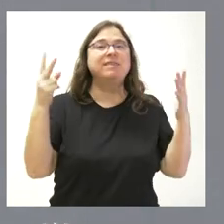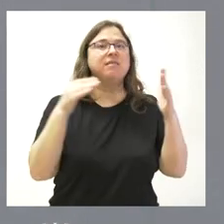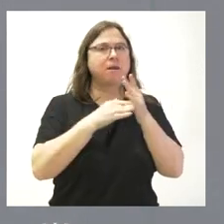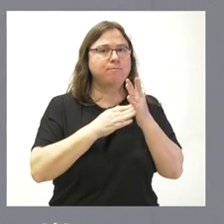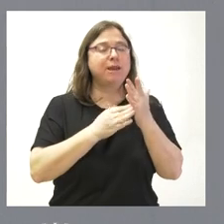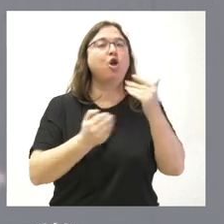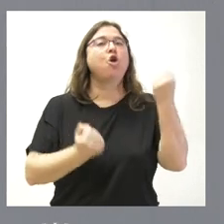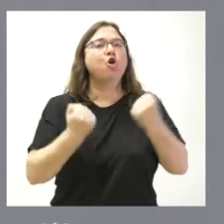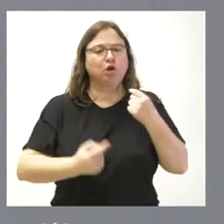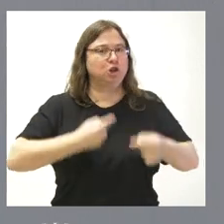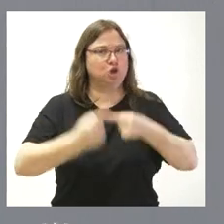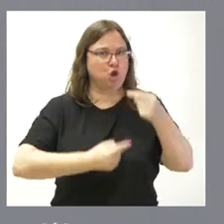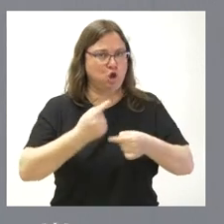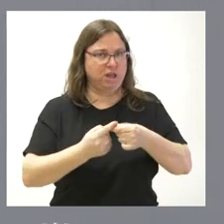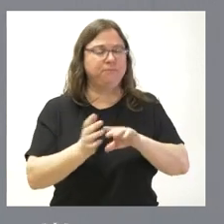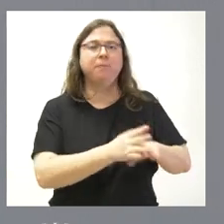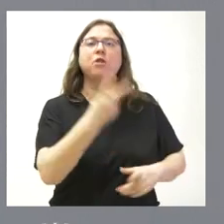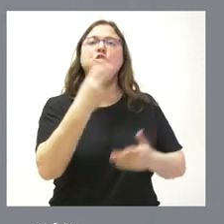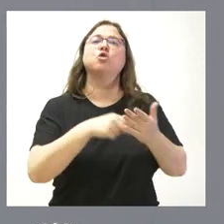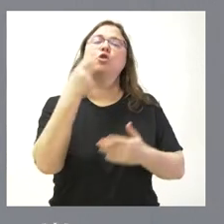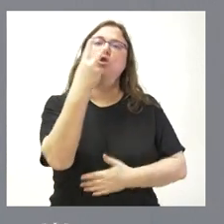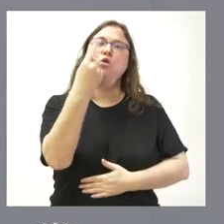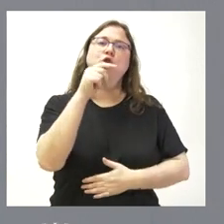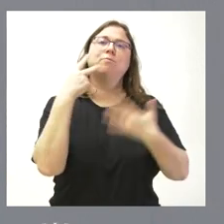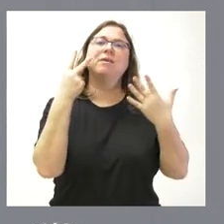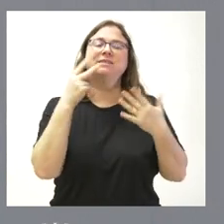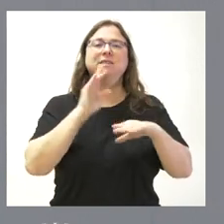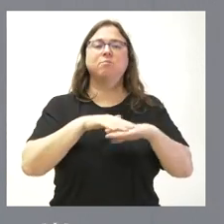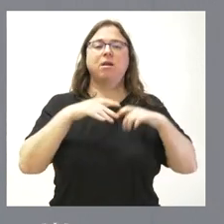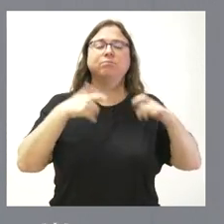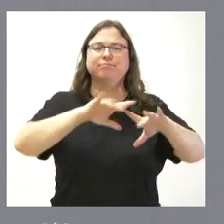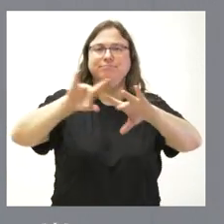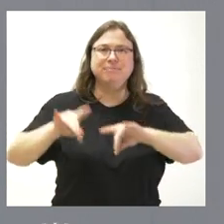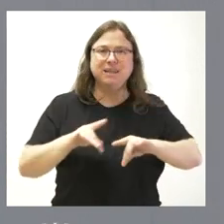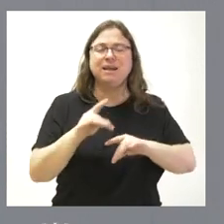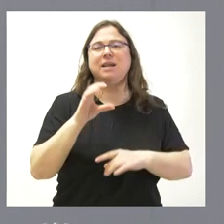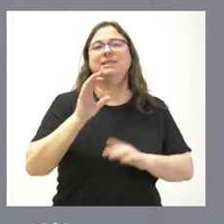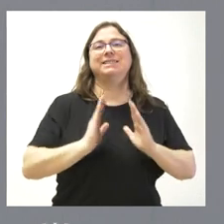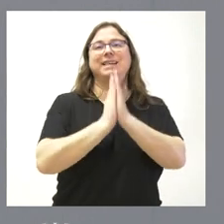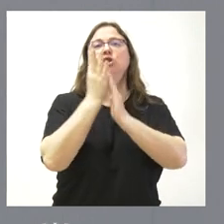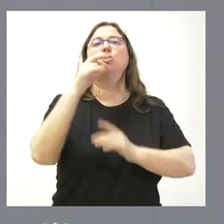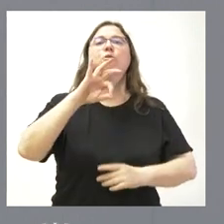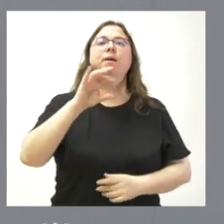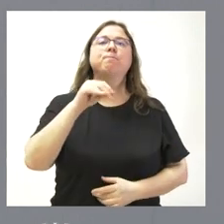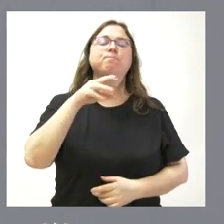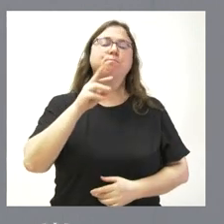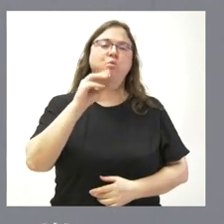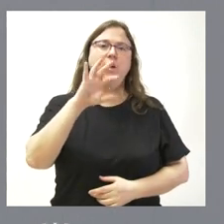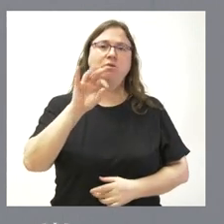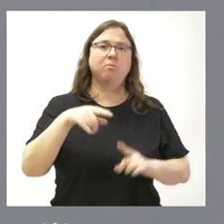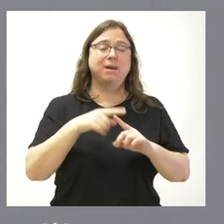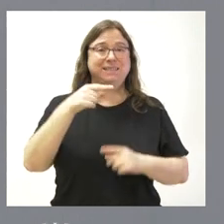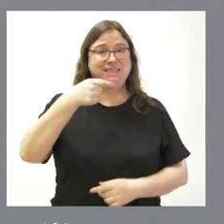2,7 millones de euros para obras de infraestructura rural en la concentración parcelaria de Santo tomé del puerto y sigueruelo en Segovia se financia con